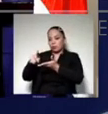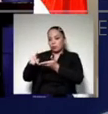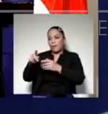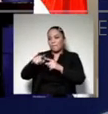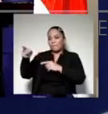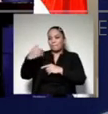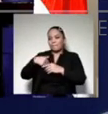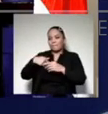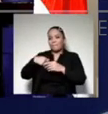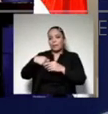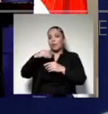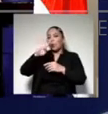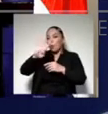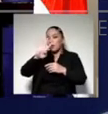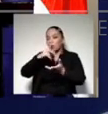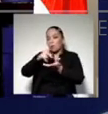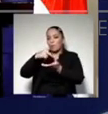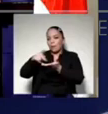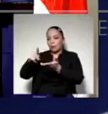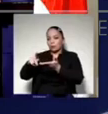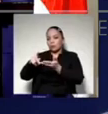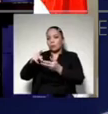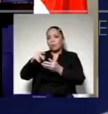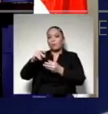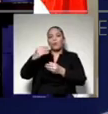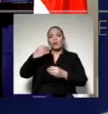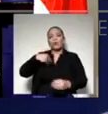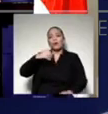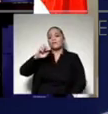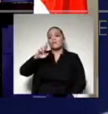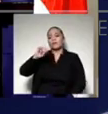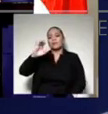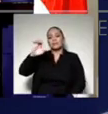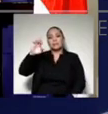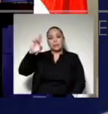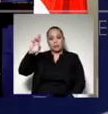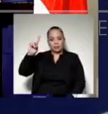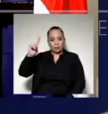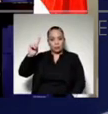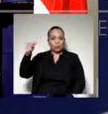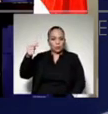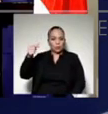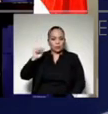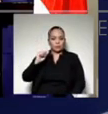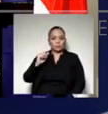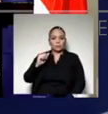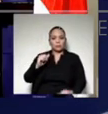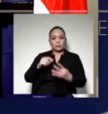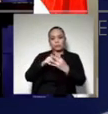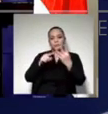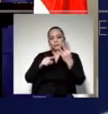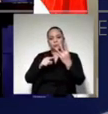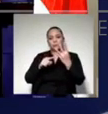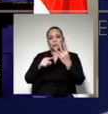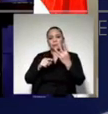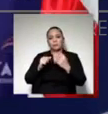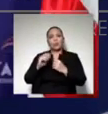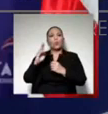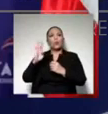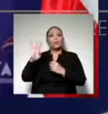cuatro comprobantes hechos por Richard Gutiérrez, que son del 16 de septiembre, primero y 15 de octubre y 2 de noviembre. puede